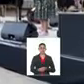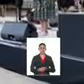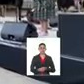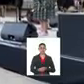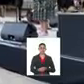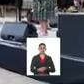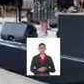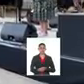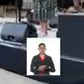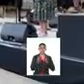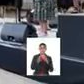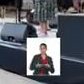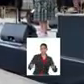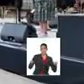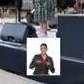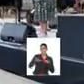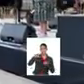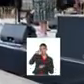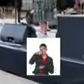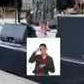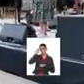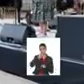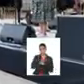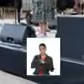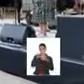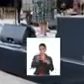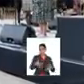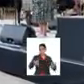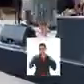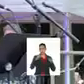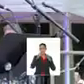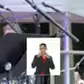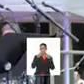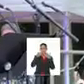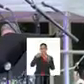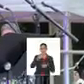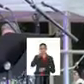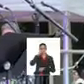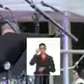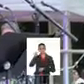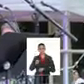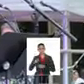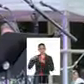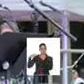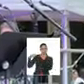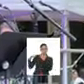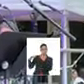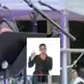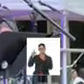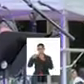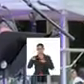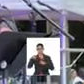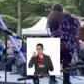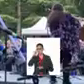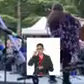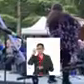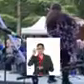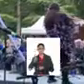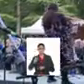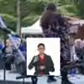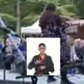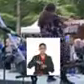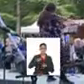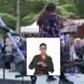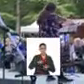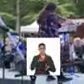La música cubana amenizó la velada con la obra del maestro José María Vitier, acompañado de la flautista Niurka González, la